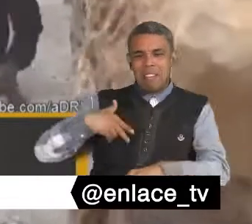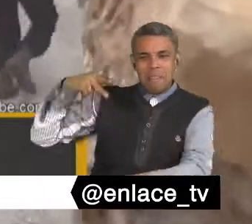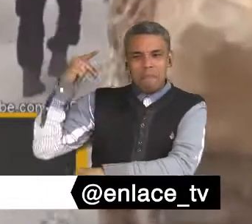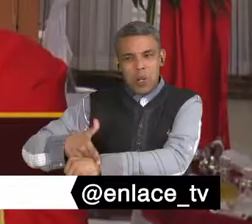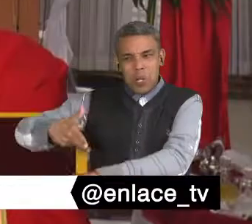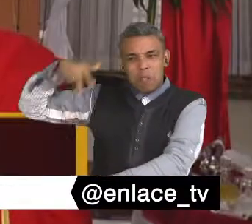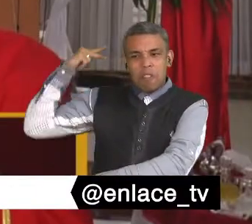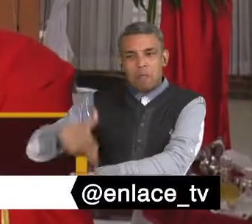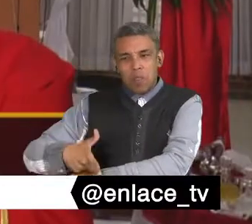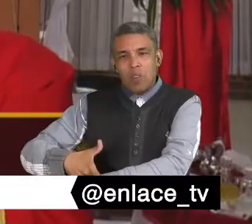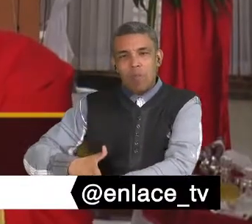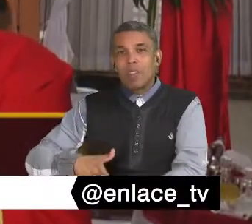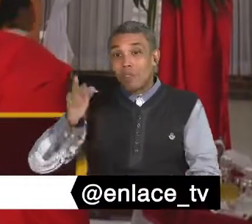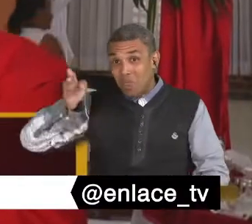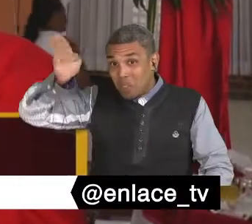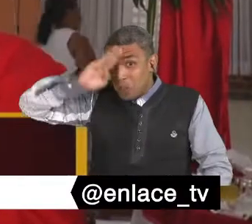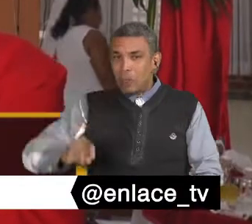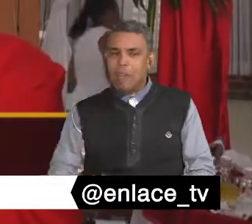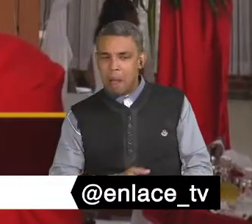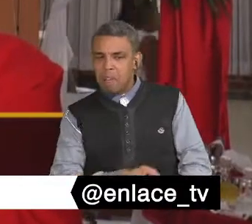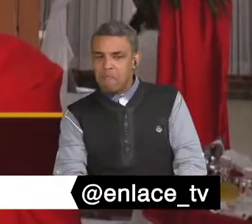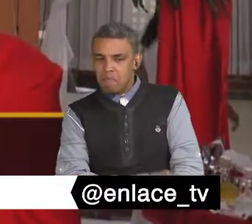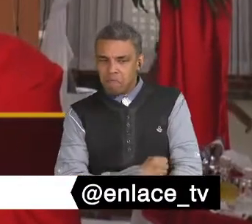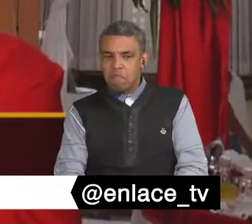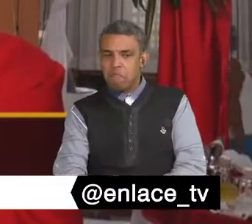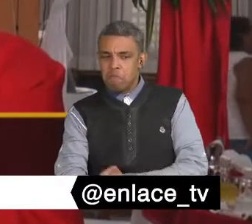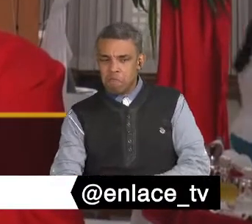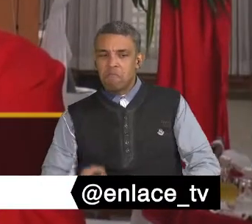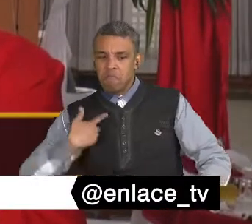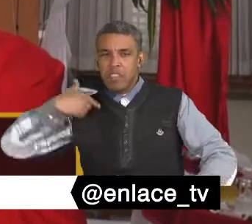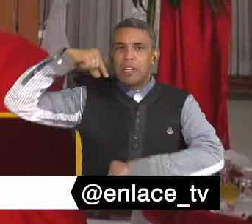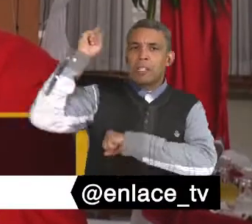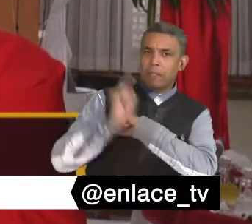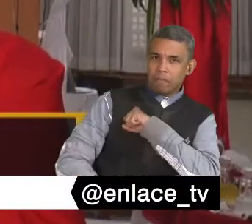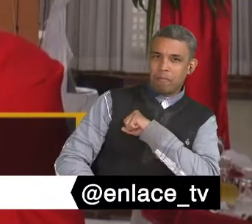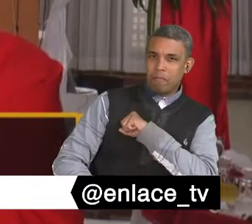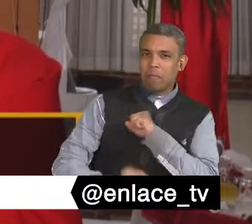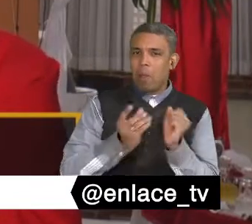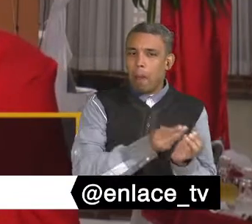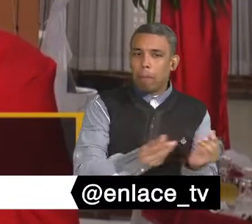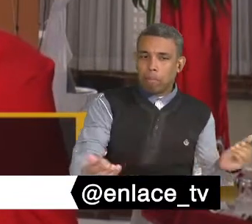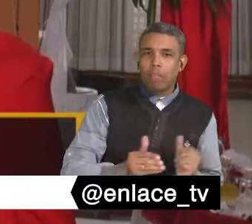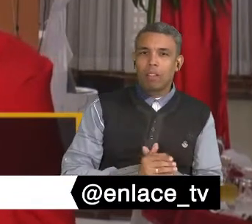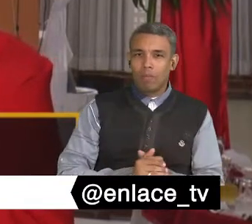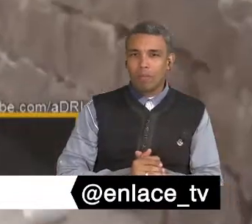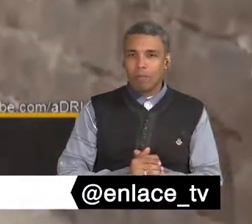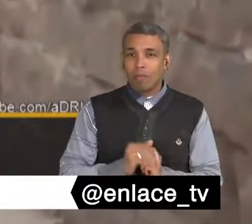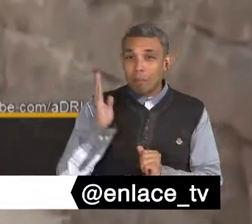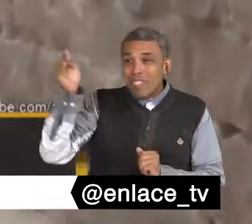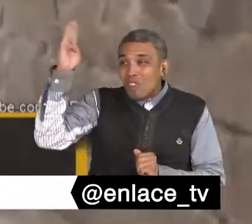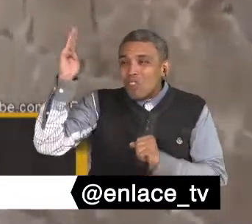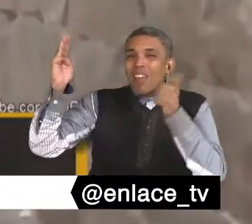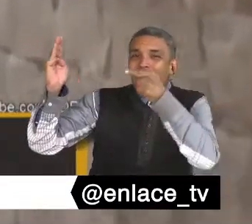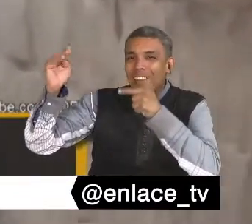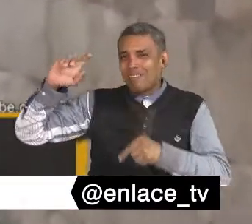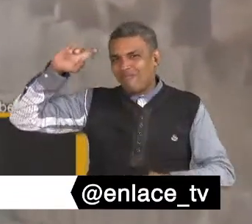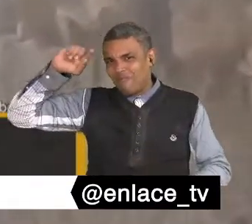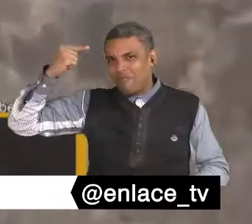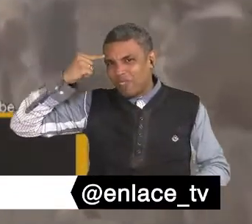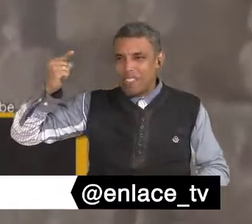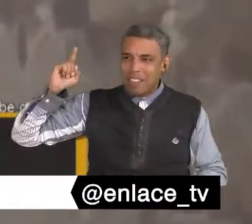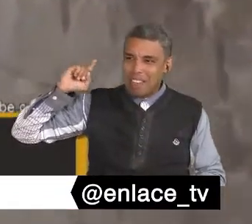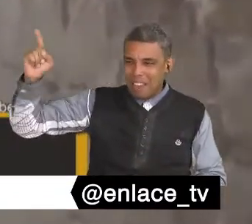bien figurado de que reinará ese reino de Dios, no el reino de los dioses de Siria. El religioso rechazó el brutal